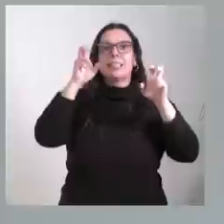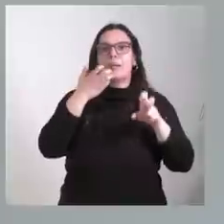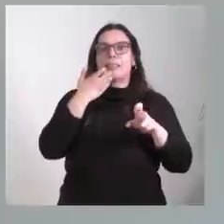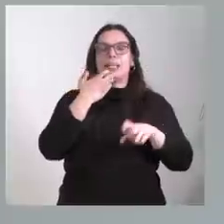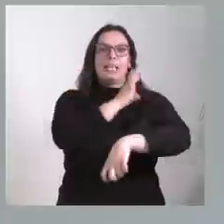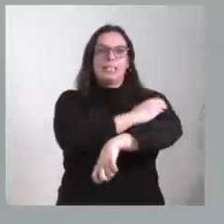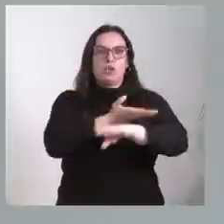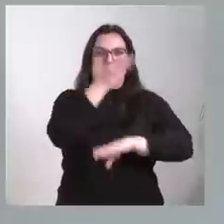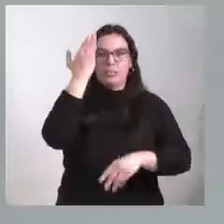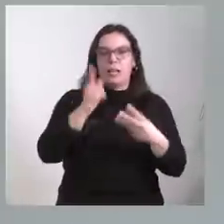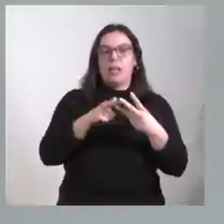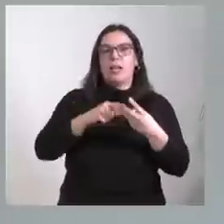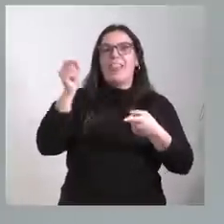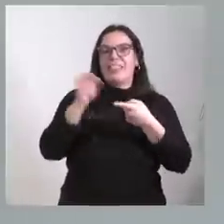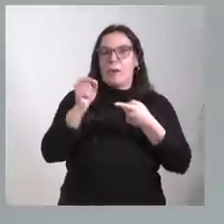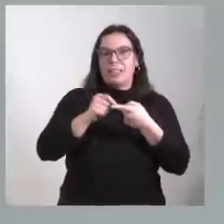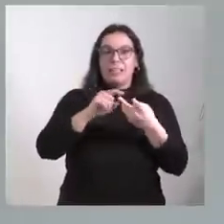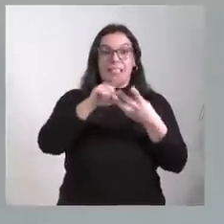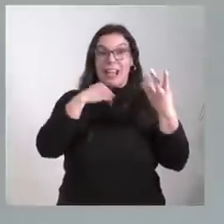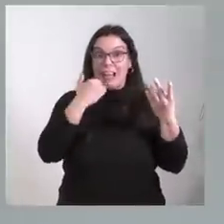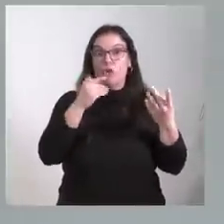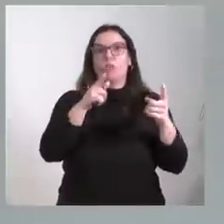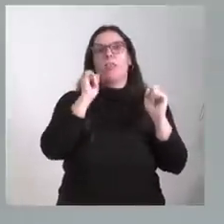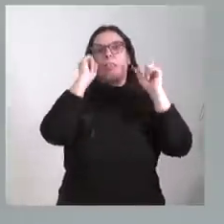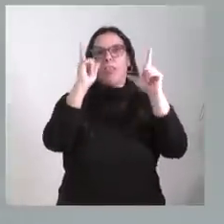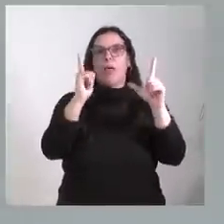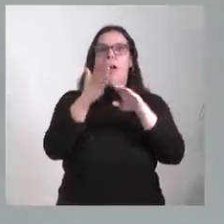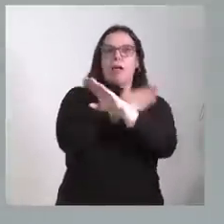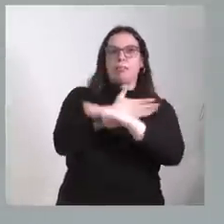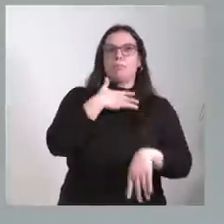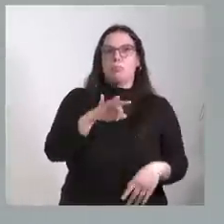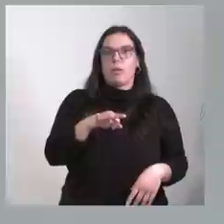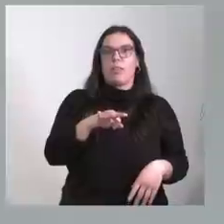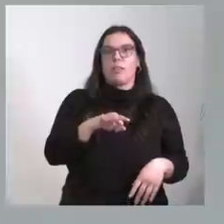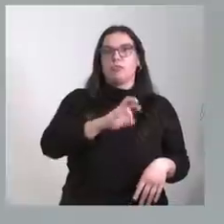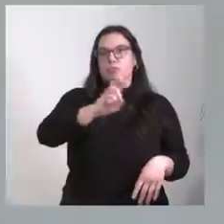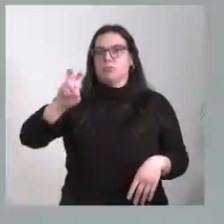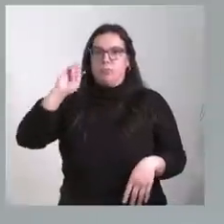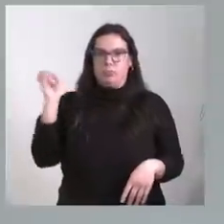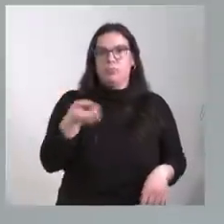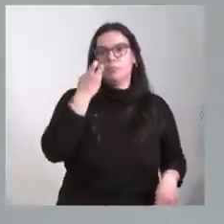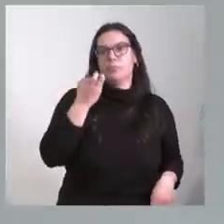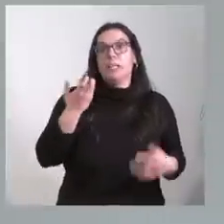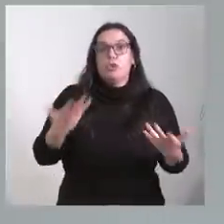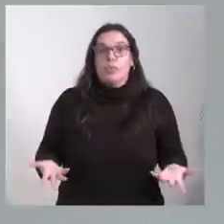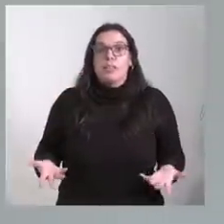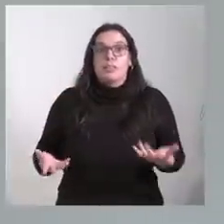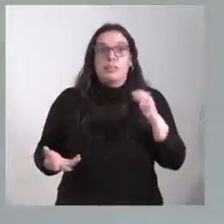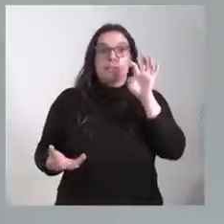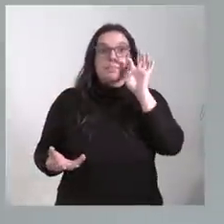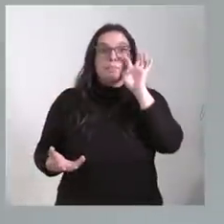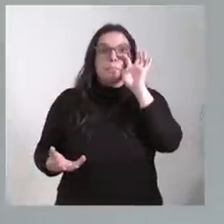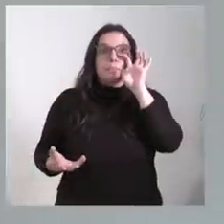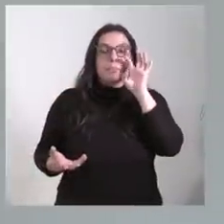diabetes En definitiva pues sirve para para detectar otras muchas cuestiones por tanto